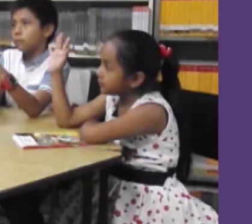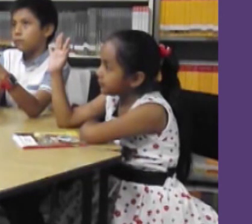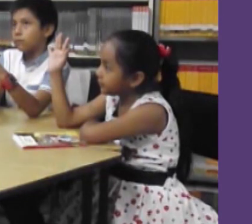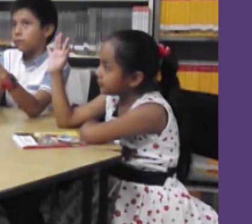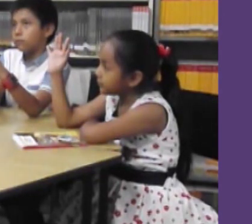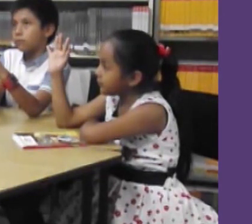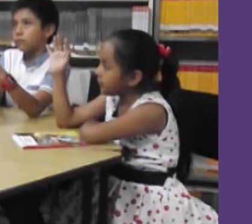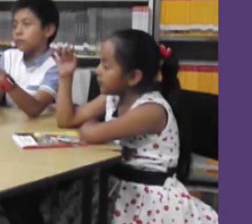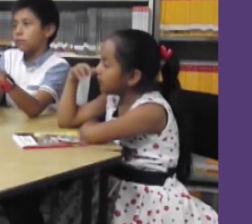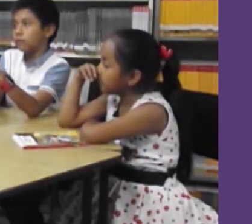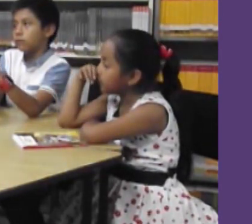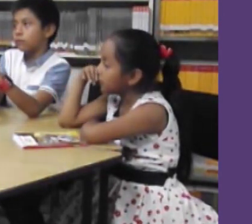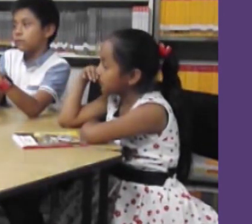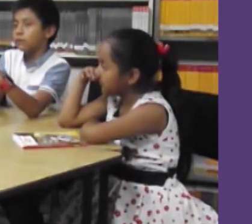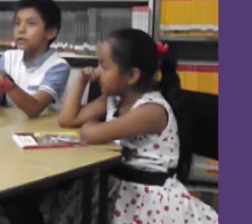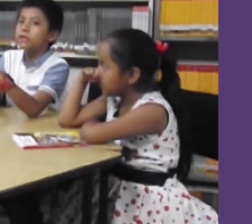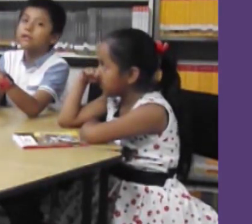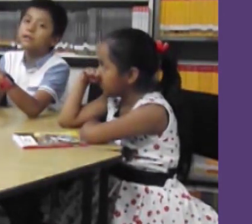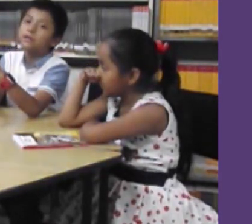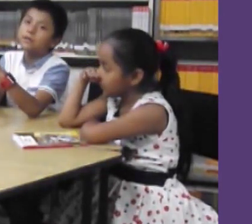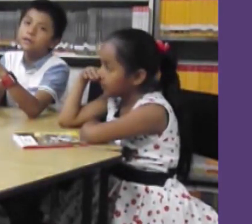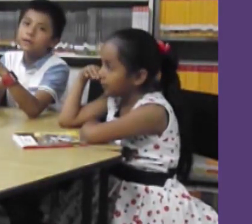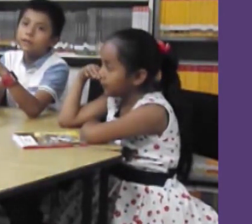historias? Para aprender